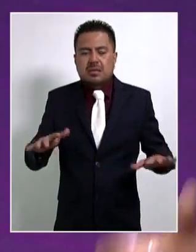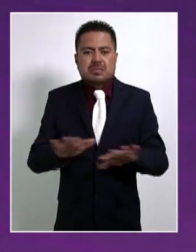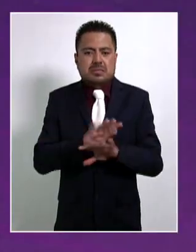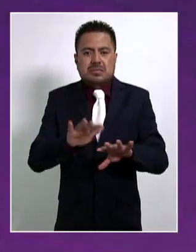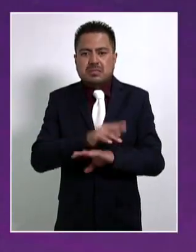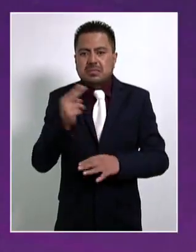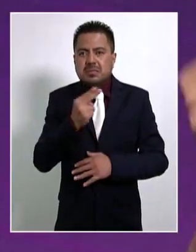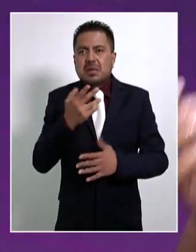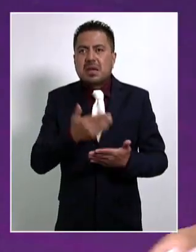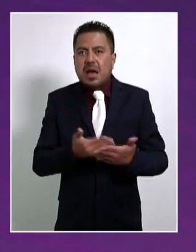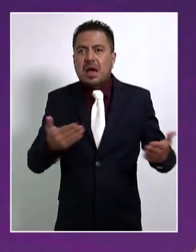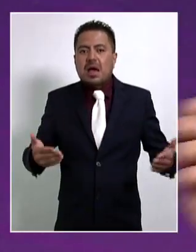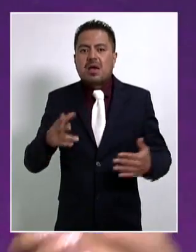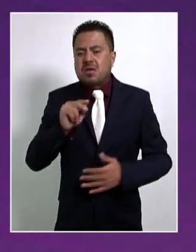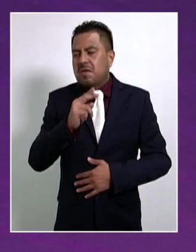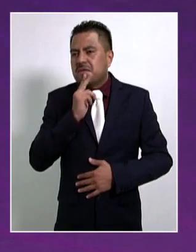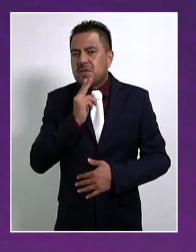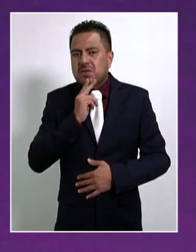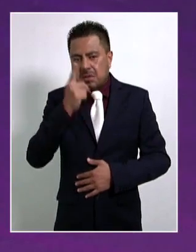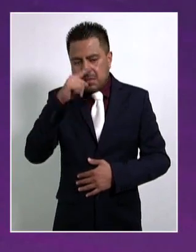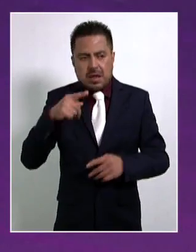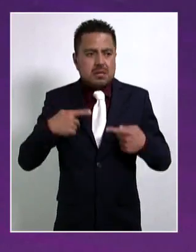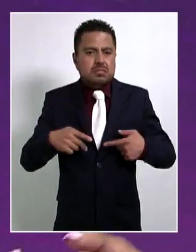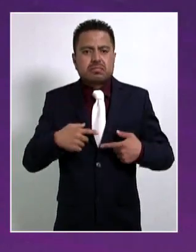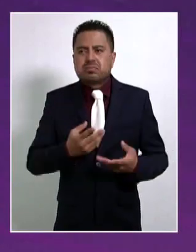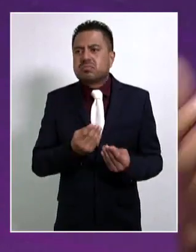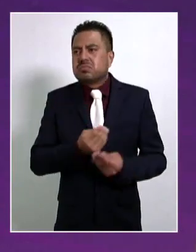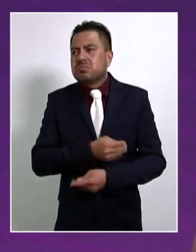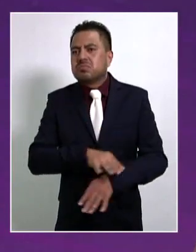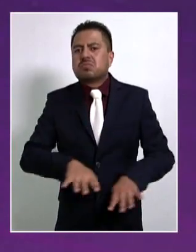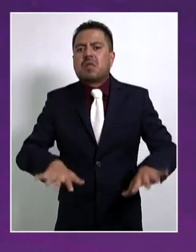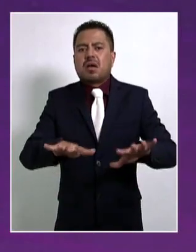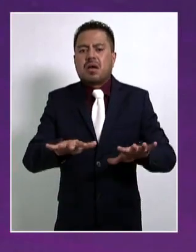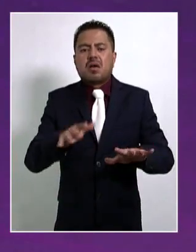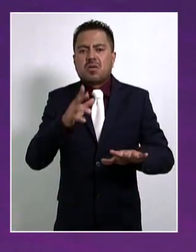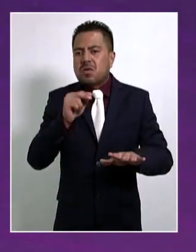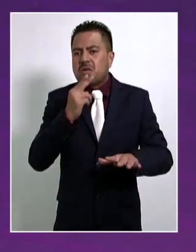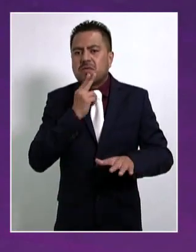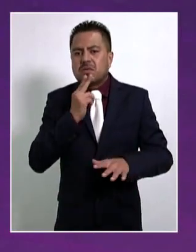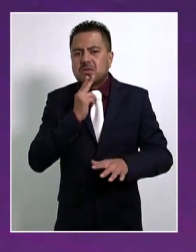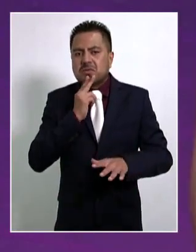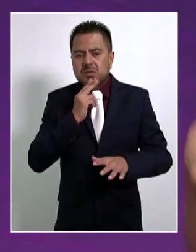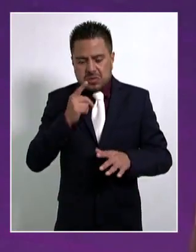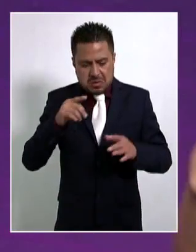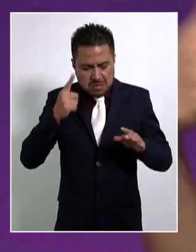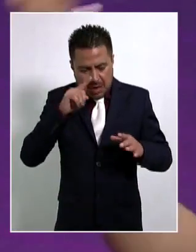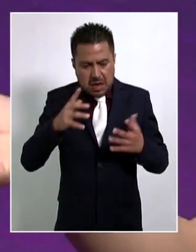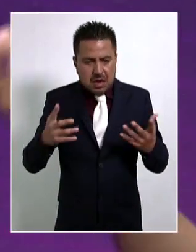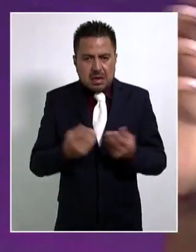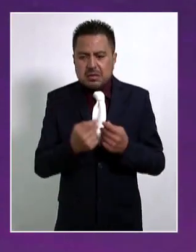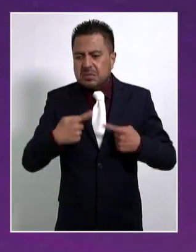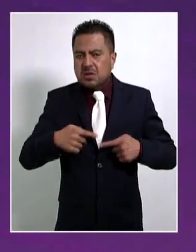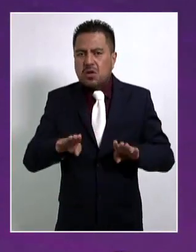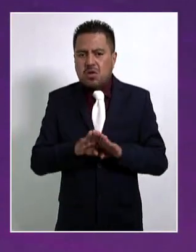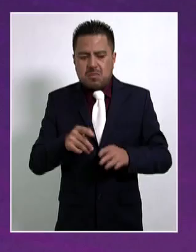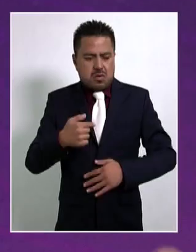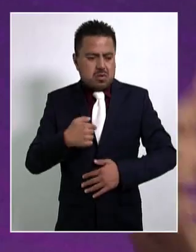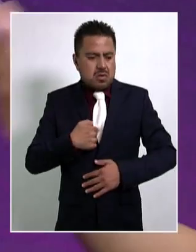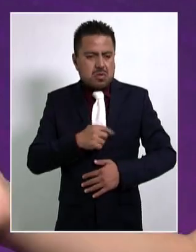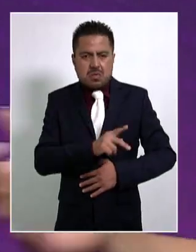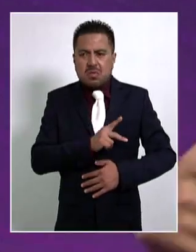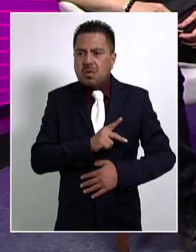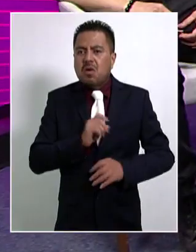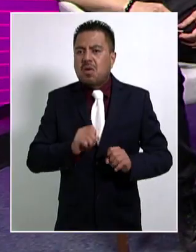porque como están ahora no funcionan para muchas personas. No funcionan para las personas que son como yo, no funcionan para las personas que